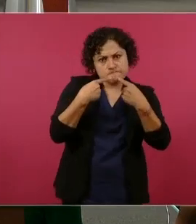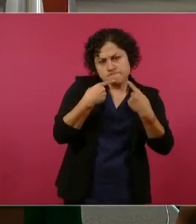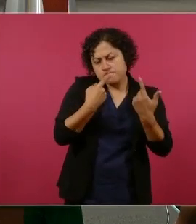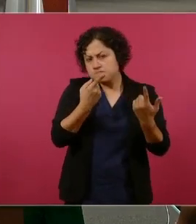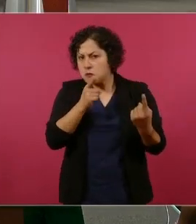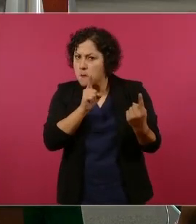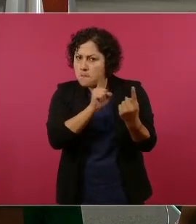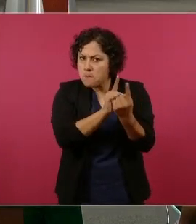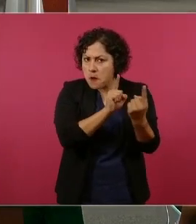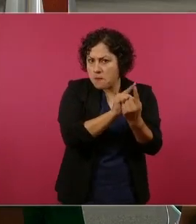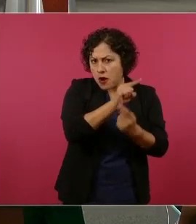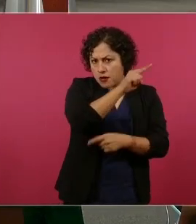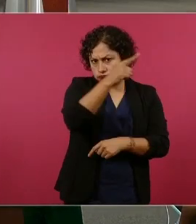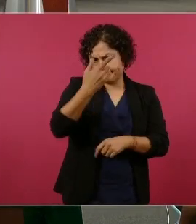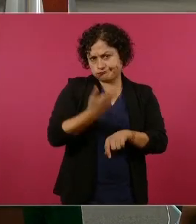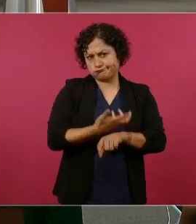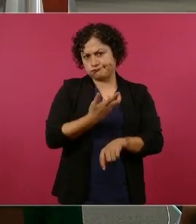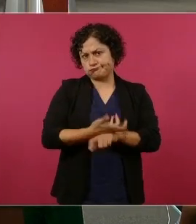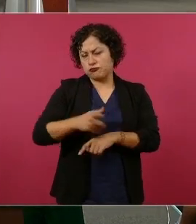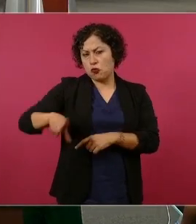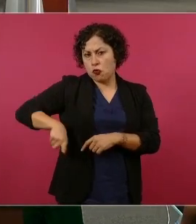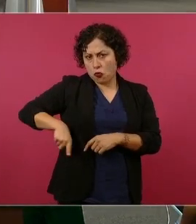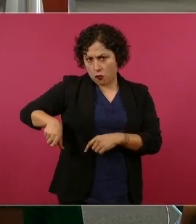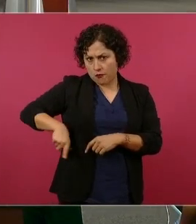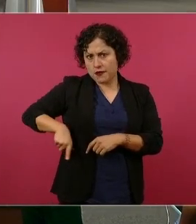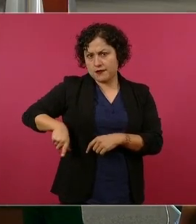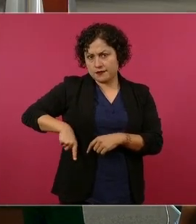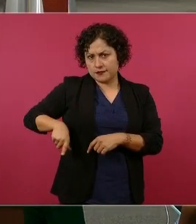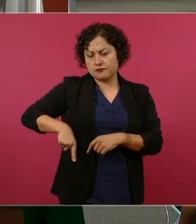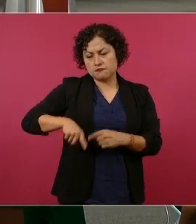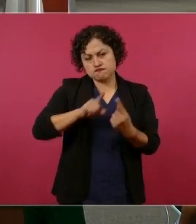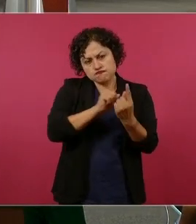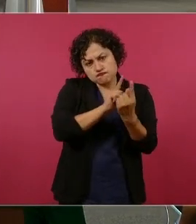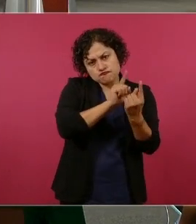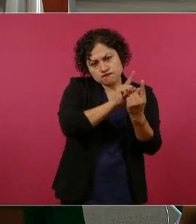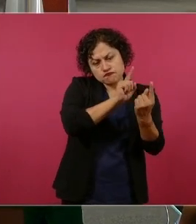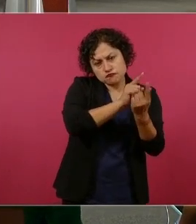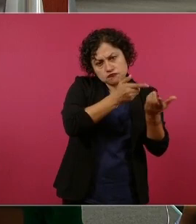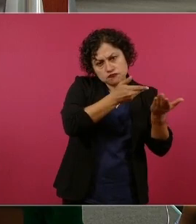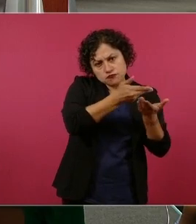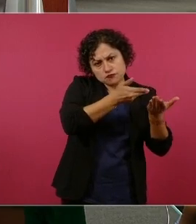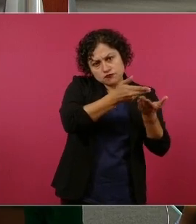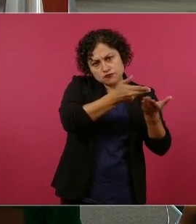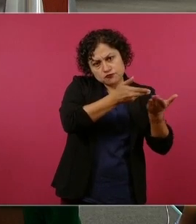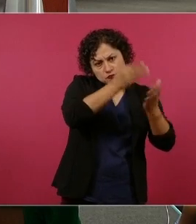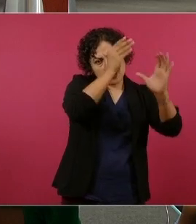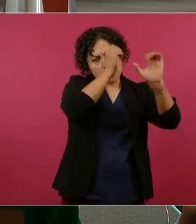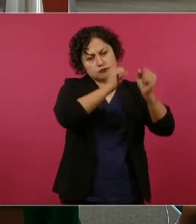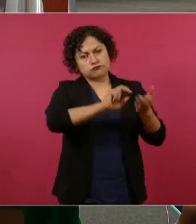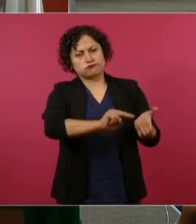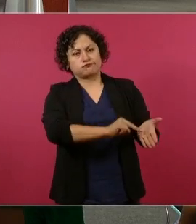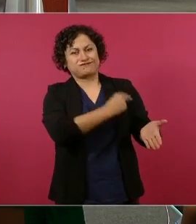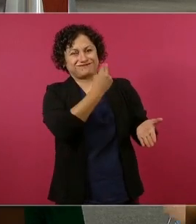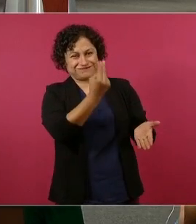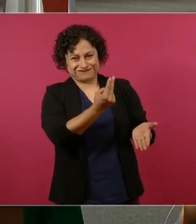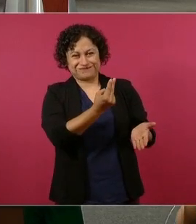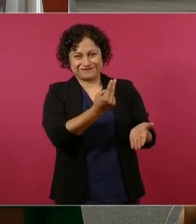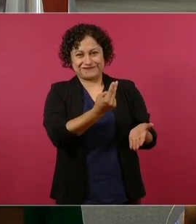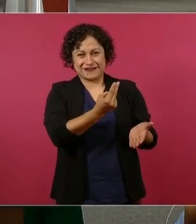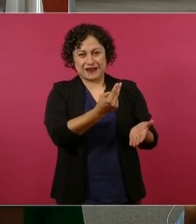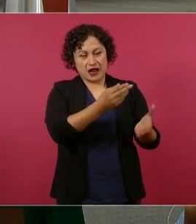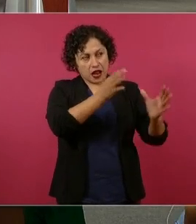acercamientos con el gobierno de Estados Unidos para que se firmara el nuevo acuerdo, el nuevo tratado